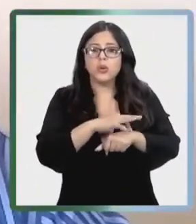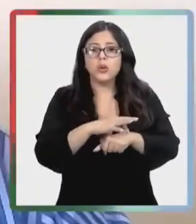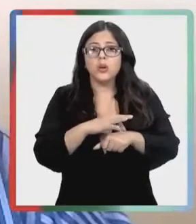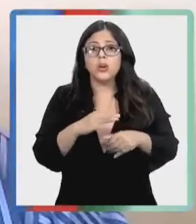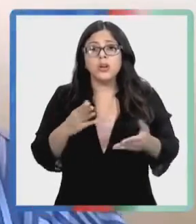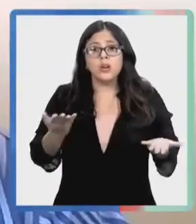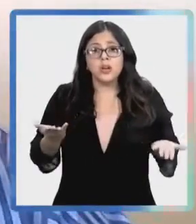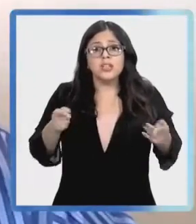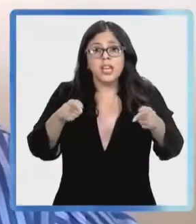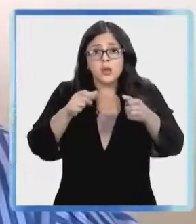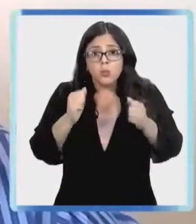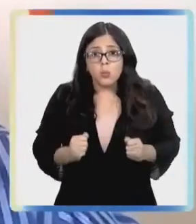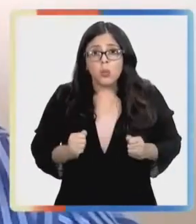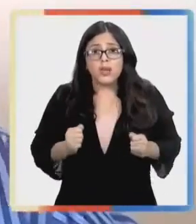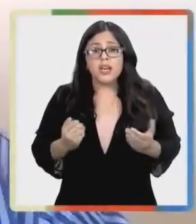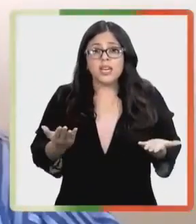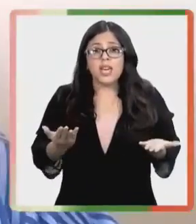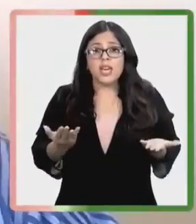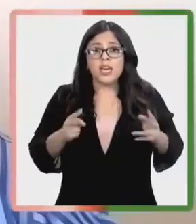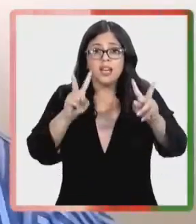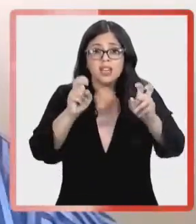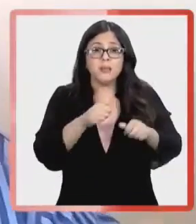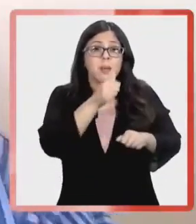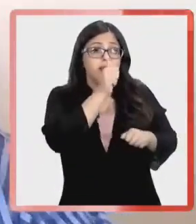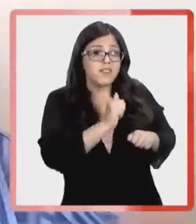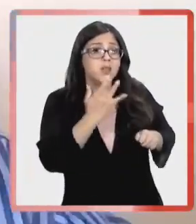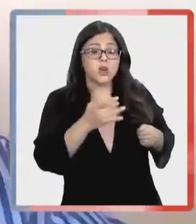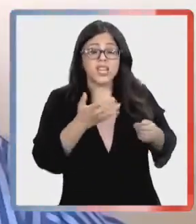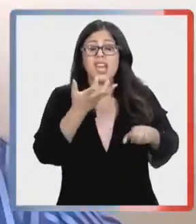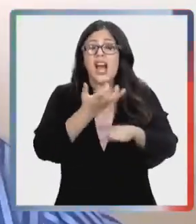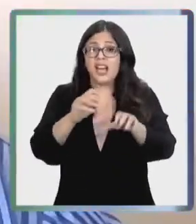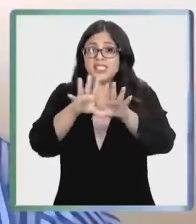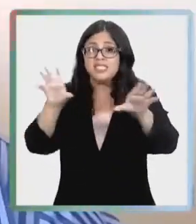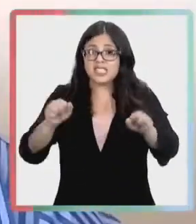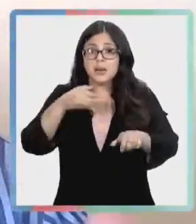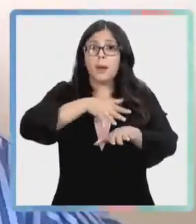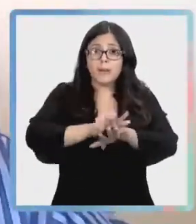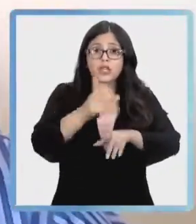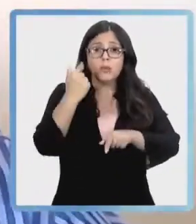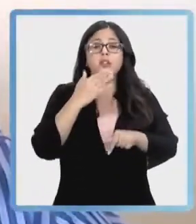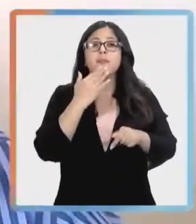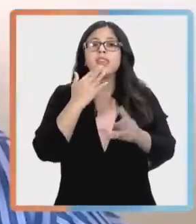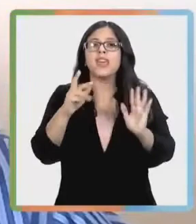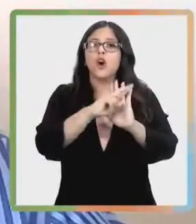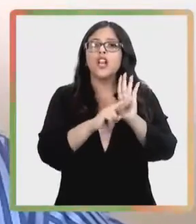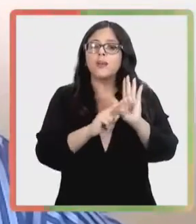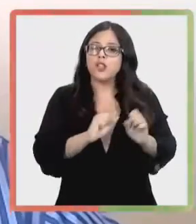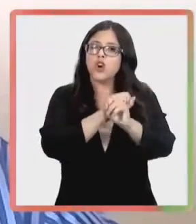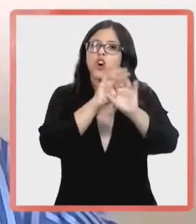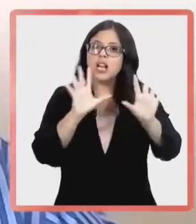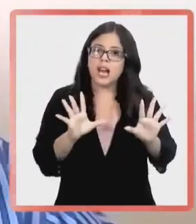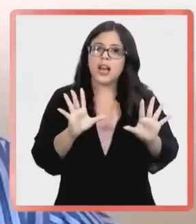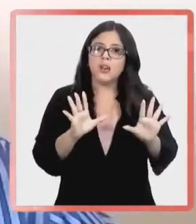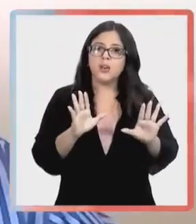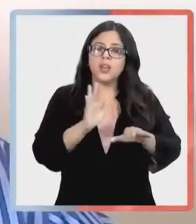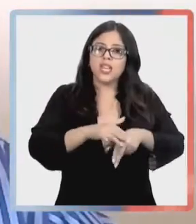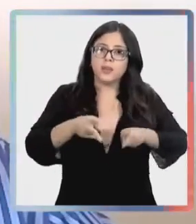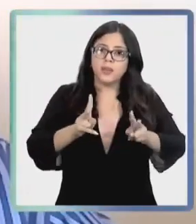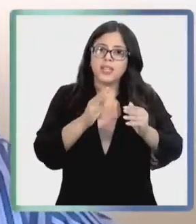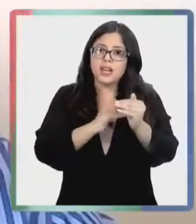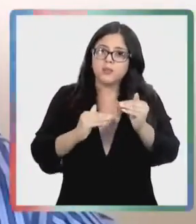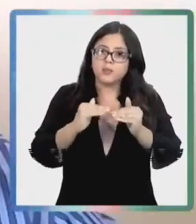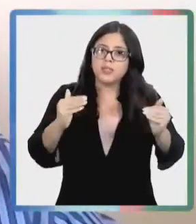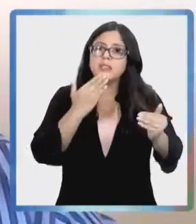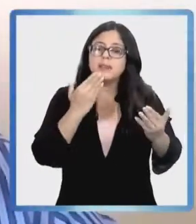eso, pueda insertar lo privado, porque tenemos un sistema mixto, pero también con reglas claras y que permita equidad y